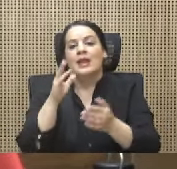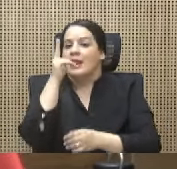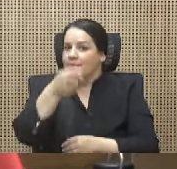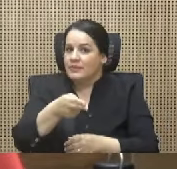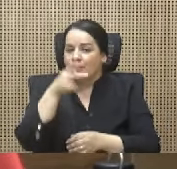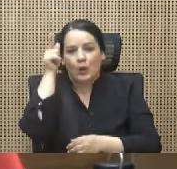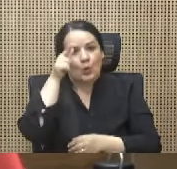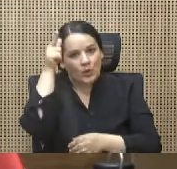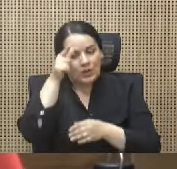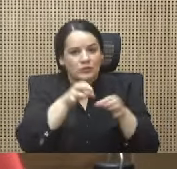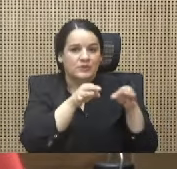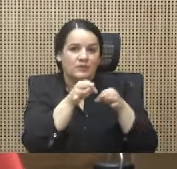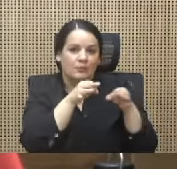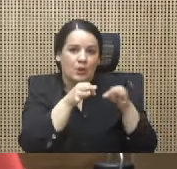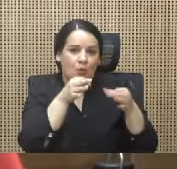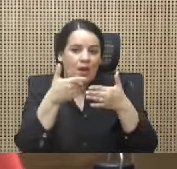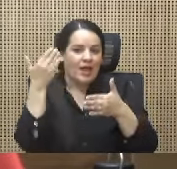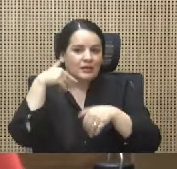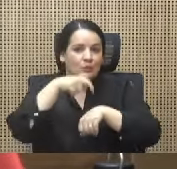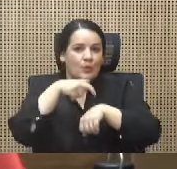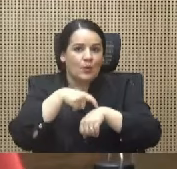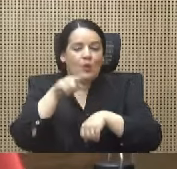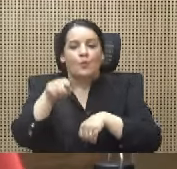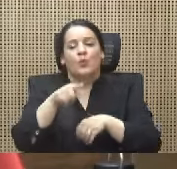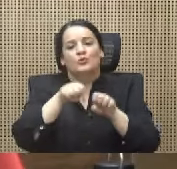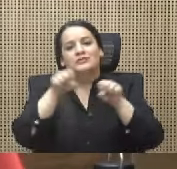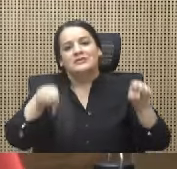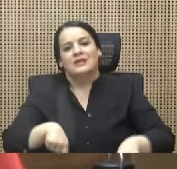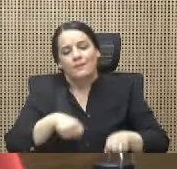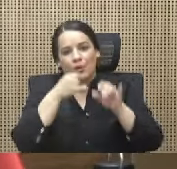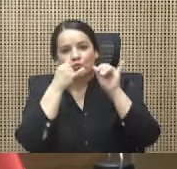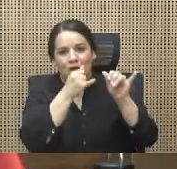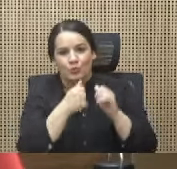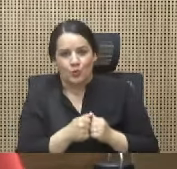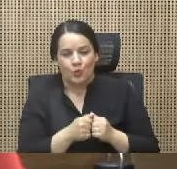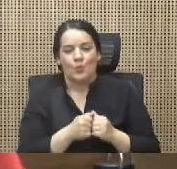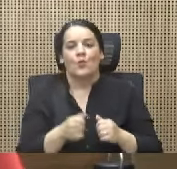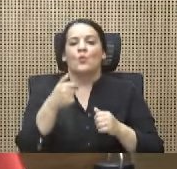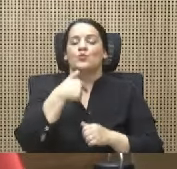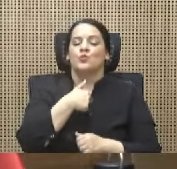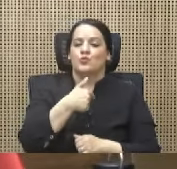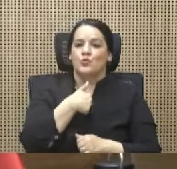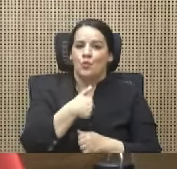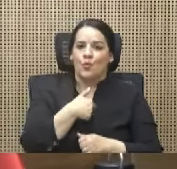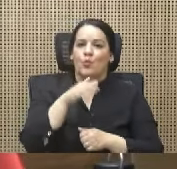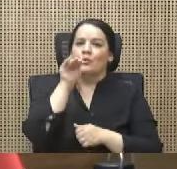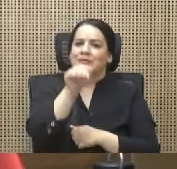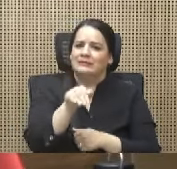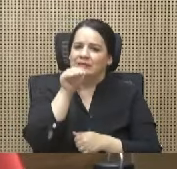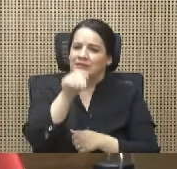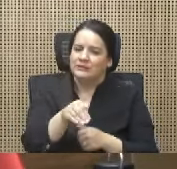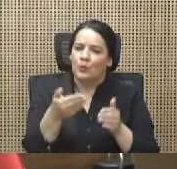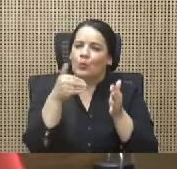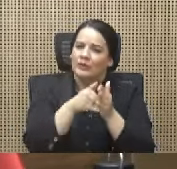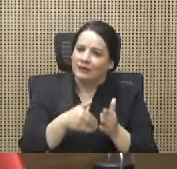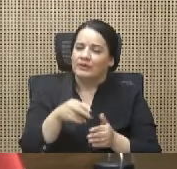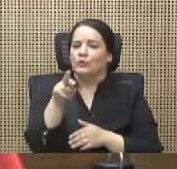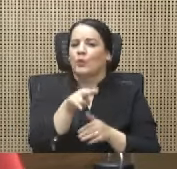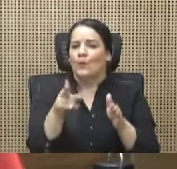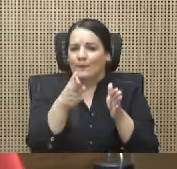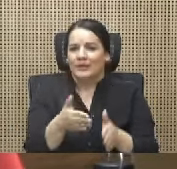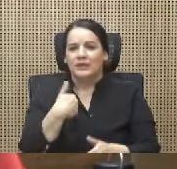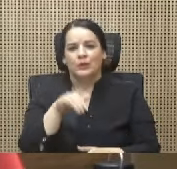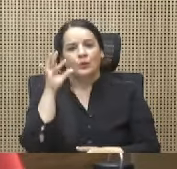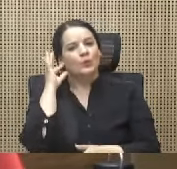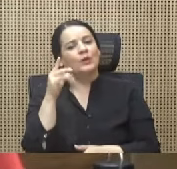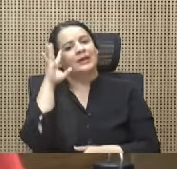justificó en su momento, pues se trataba de un sistema acusatorio. Así que, insisto, compañeros y compañeras, yo creo que cometemos